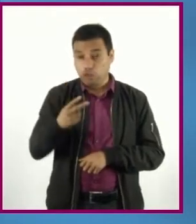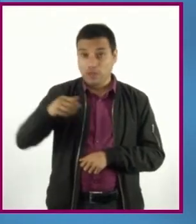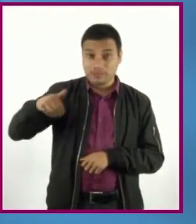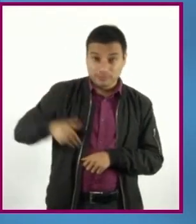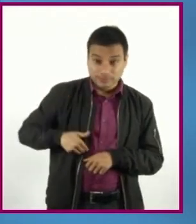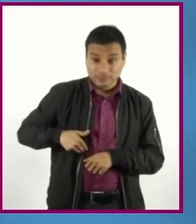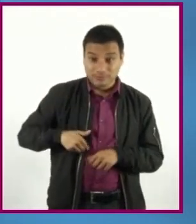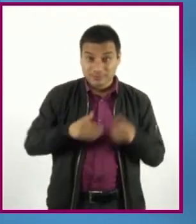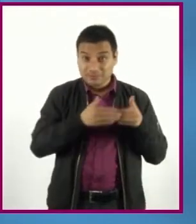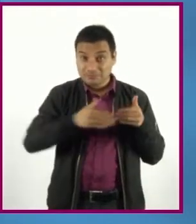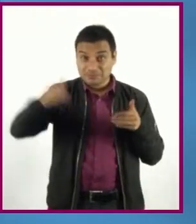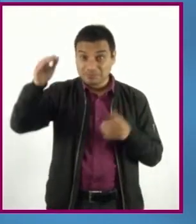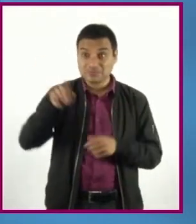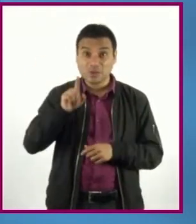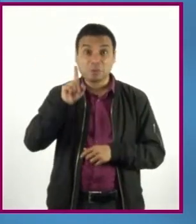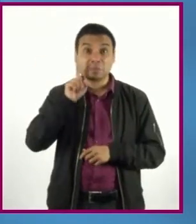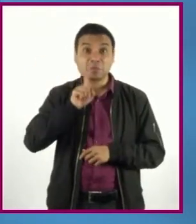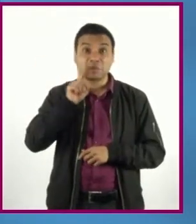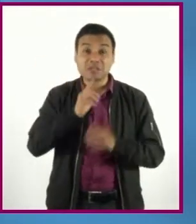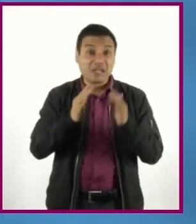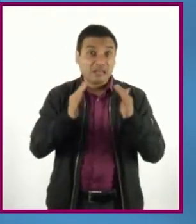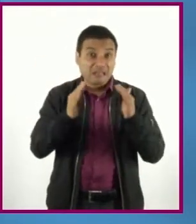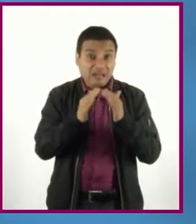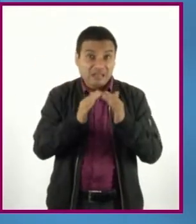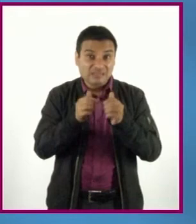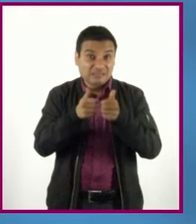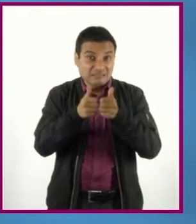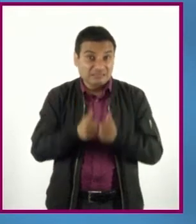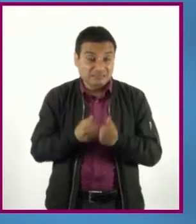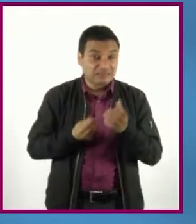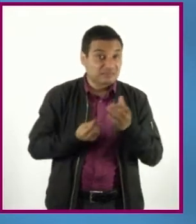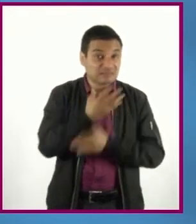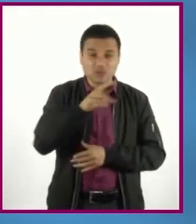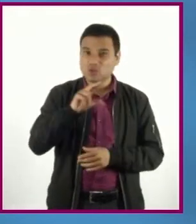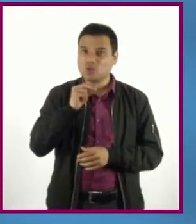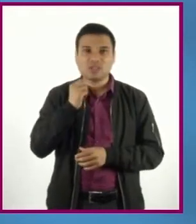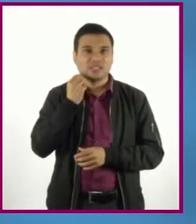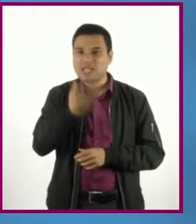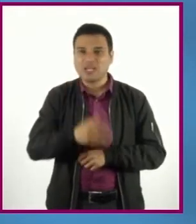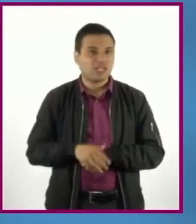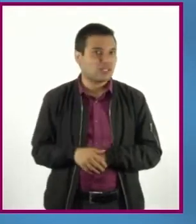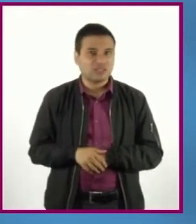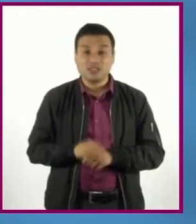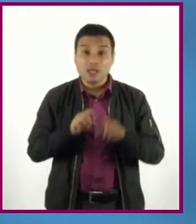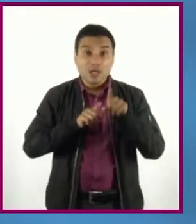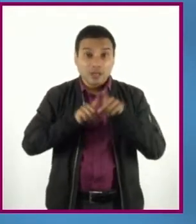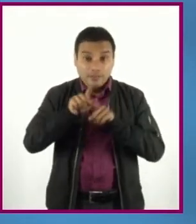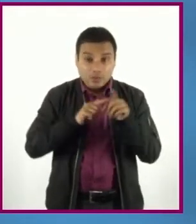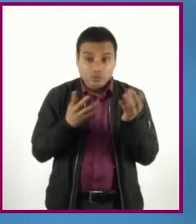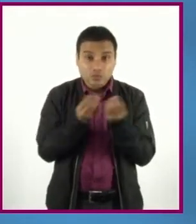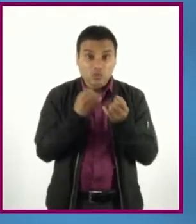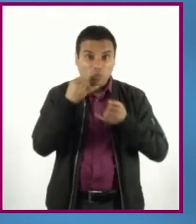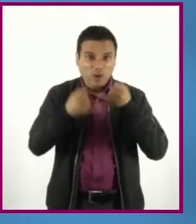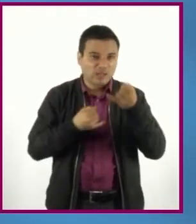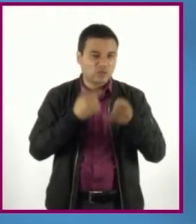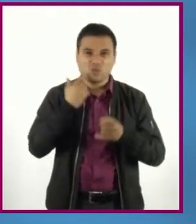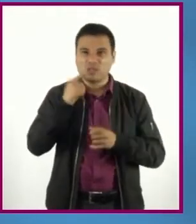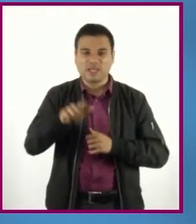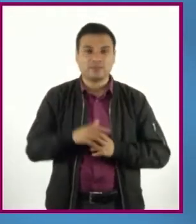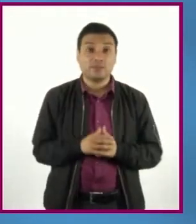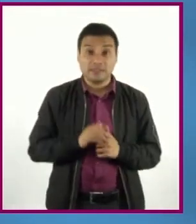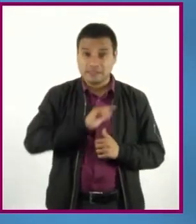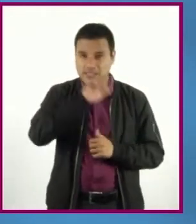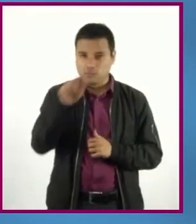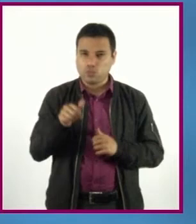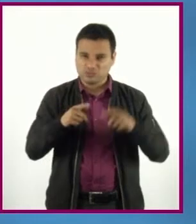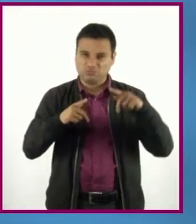no quiso salir de casa. Tenía miedo y ni siquiera podía jugar con mis hermanas. Fue entonces cuando